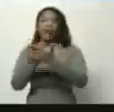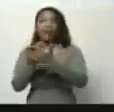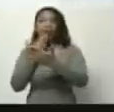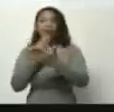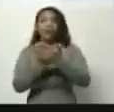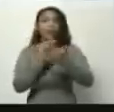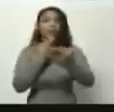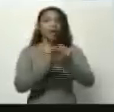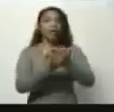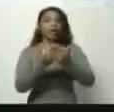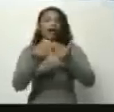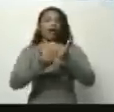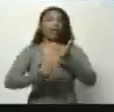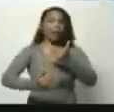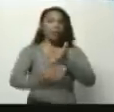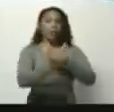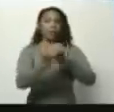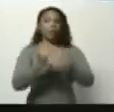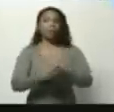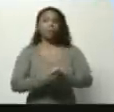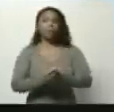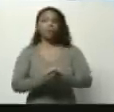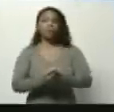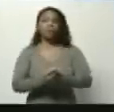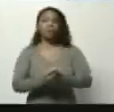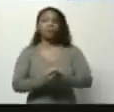Gracias. Avancemos.